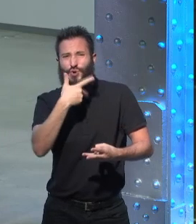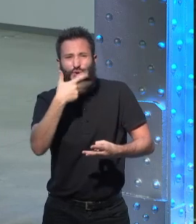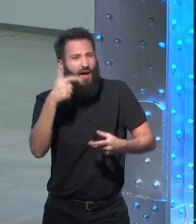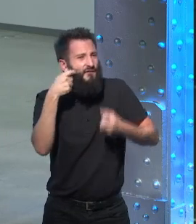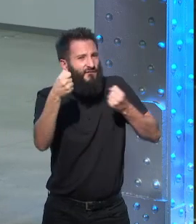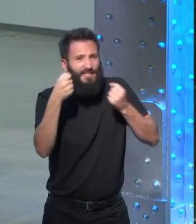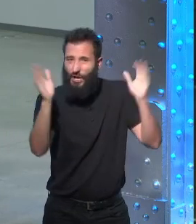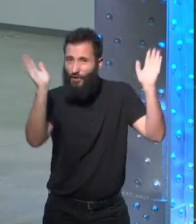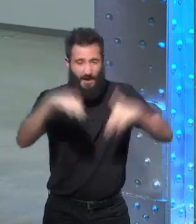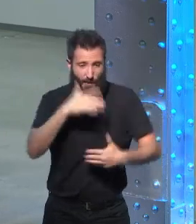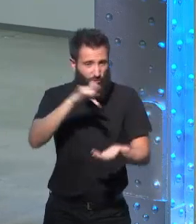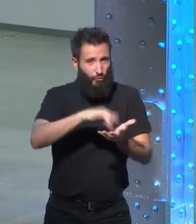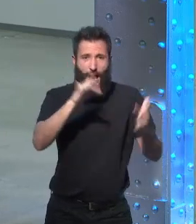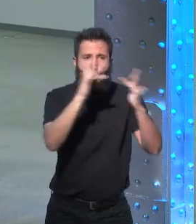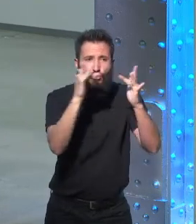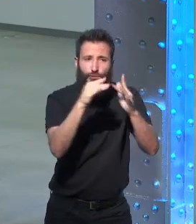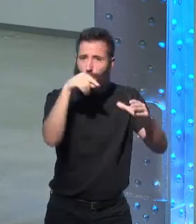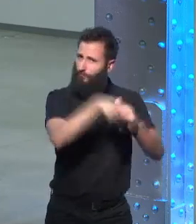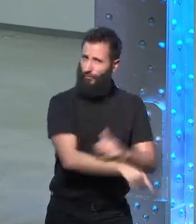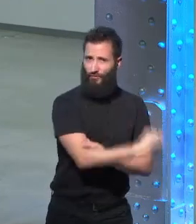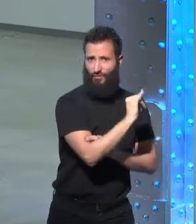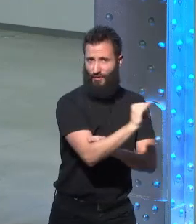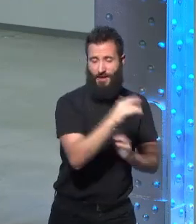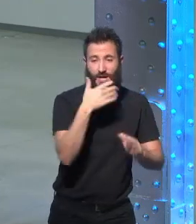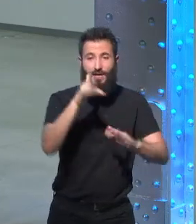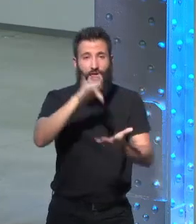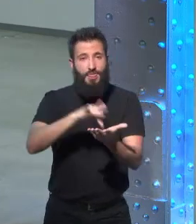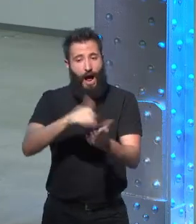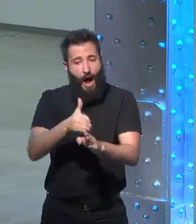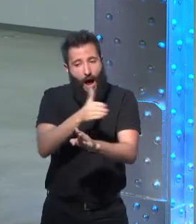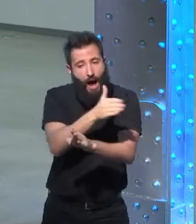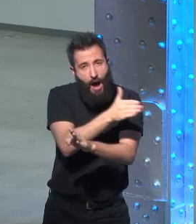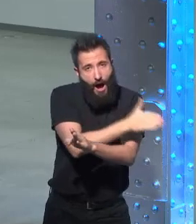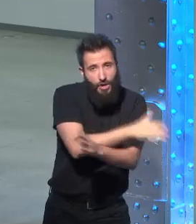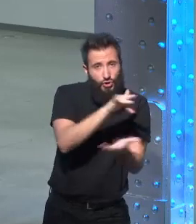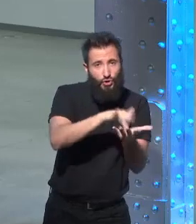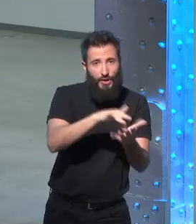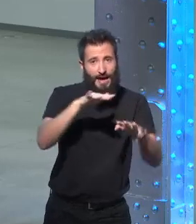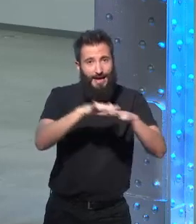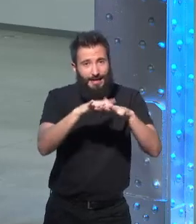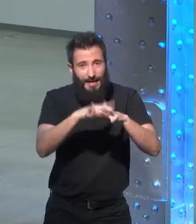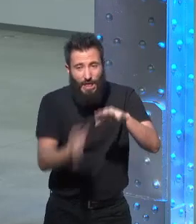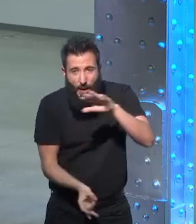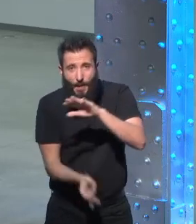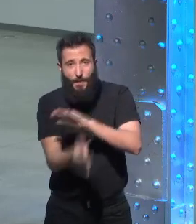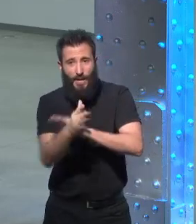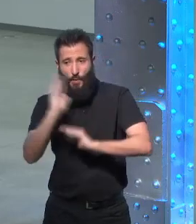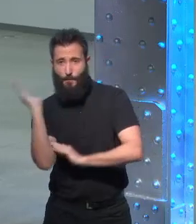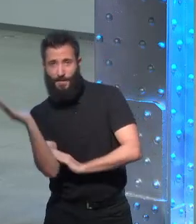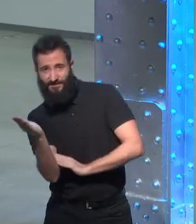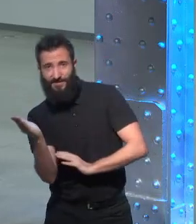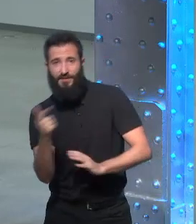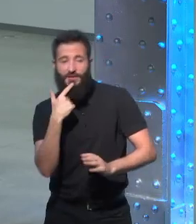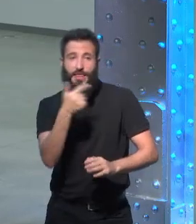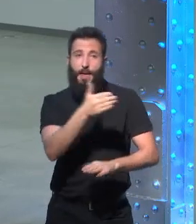íntimos amigos, ¿vale? Y días antes de crear estas redes de boot,